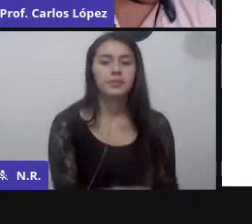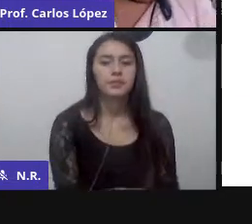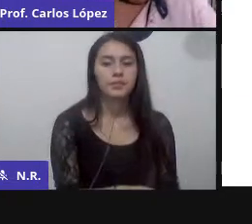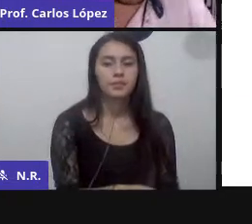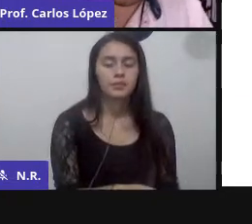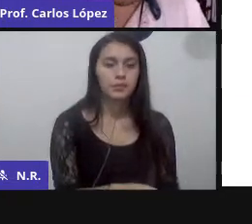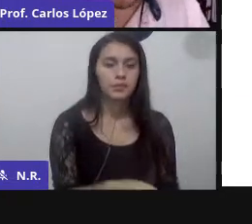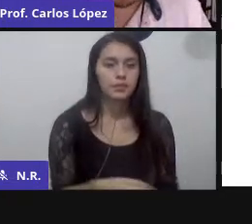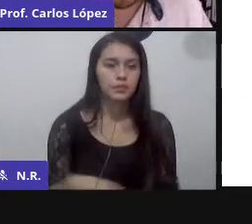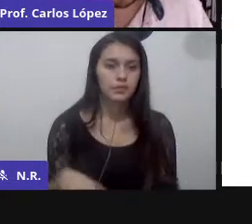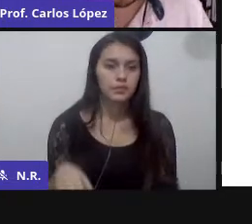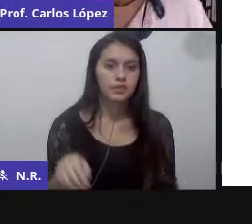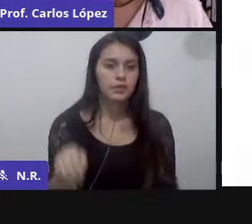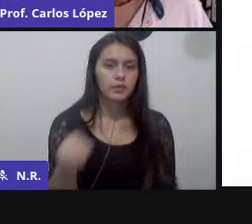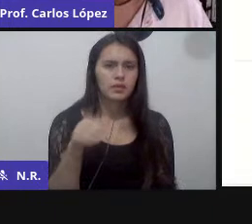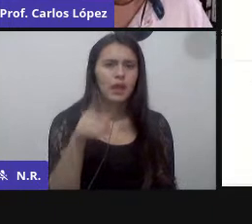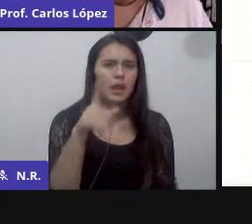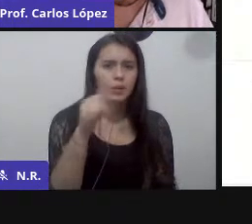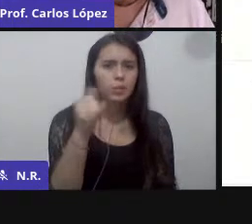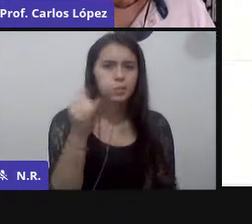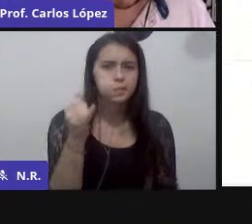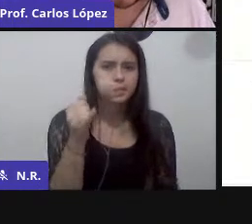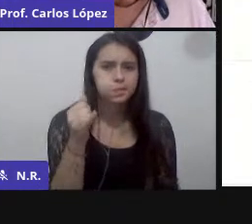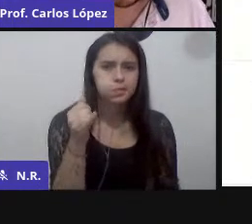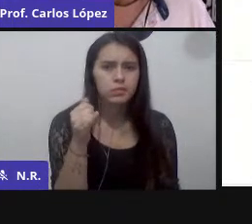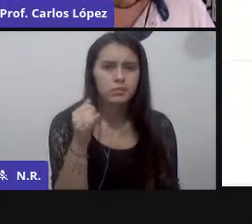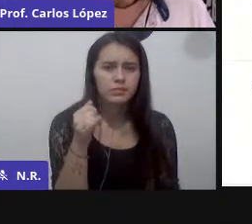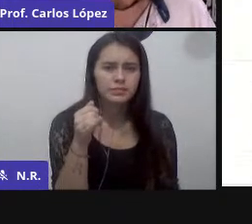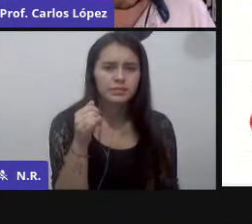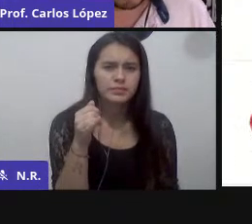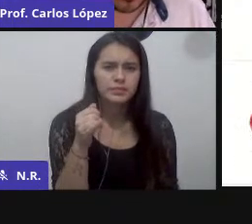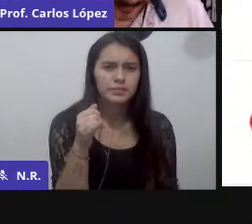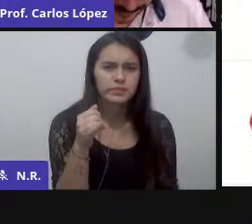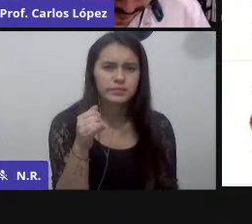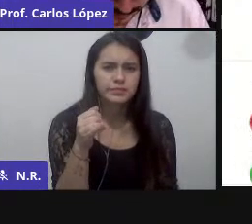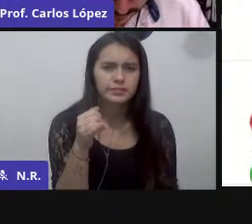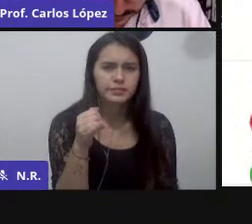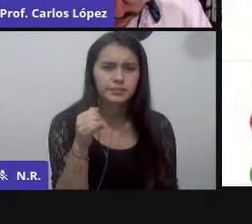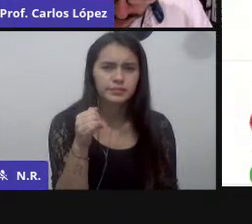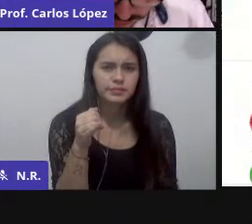Y ahí debe estar un... Aquí debe estar un...